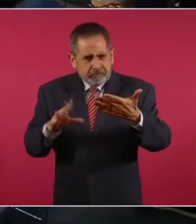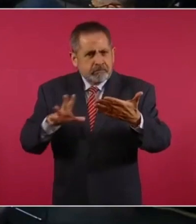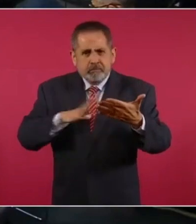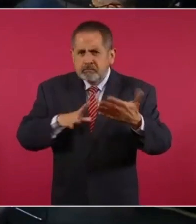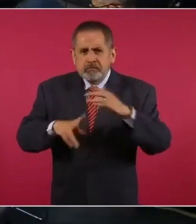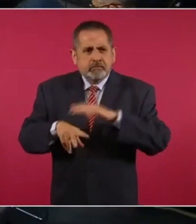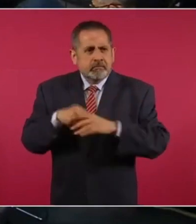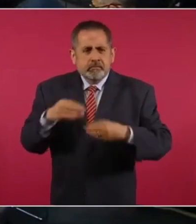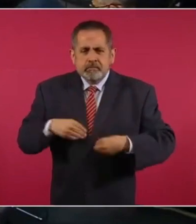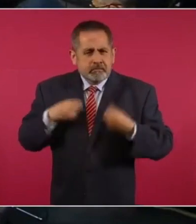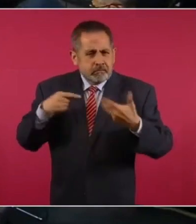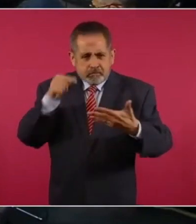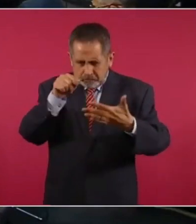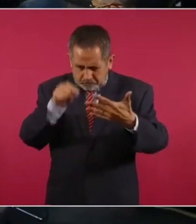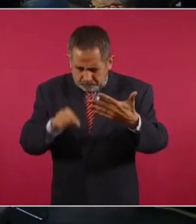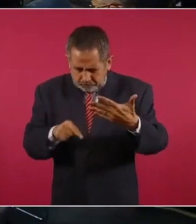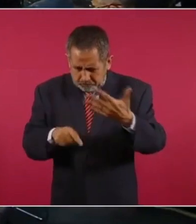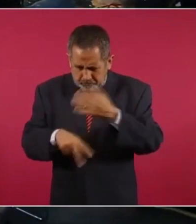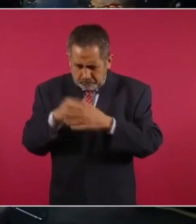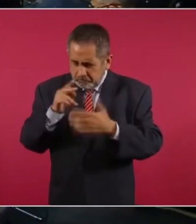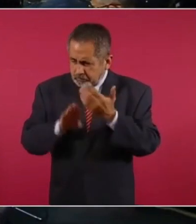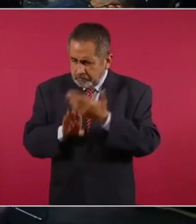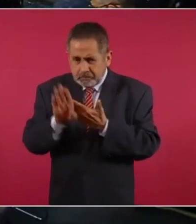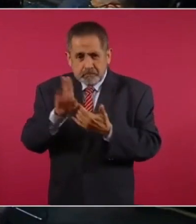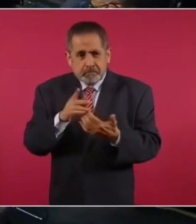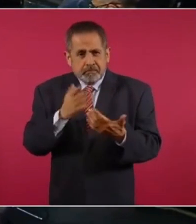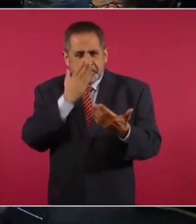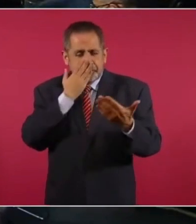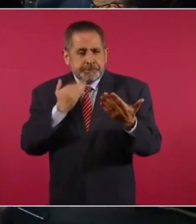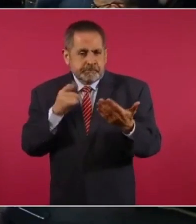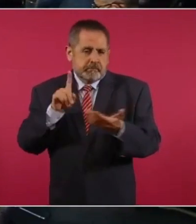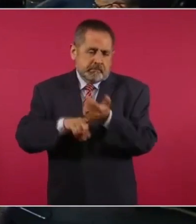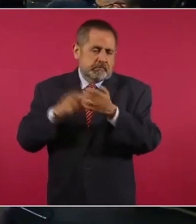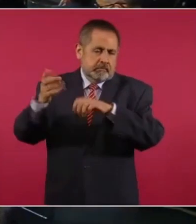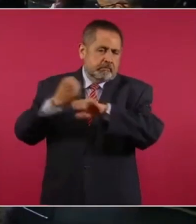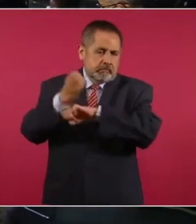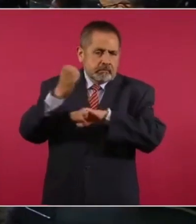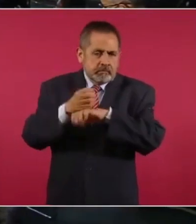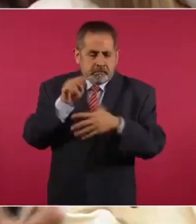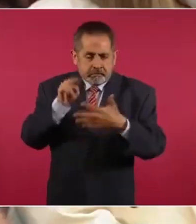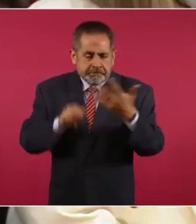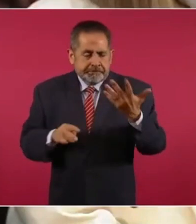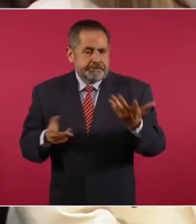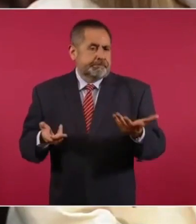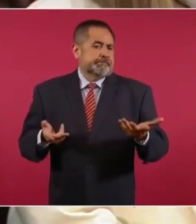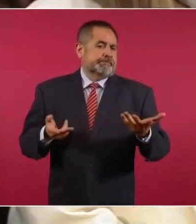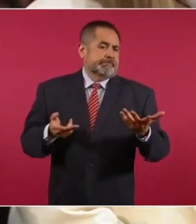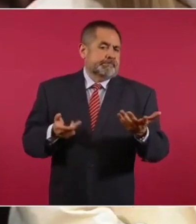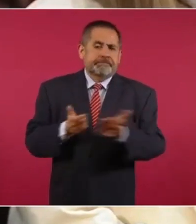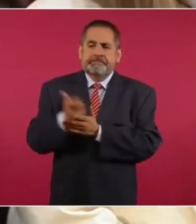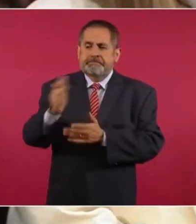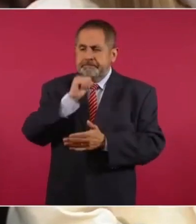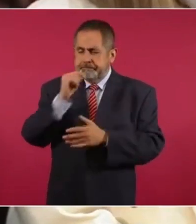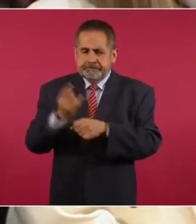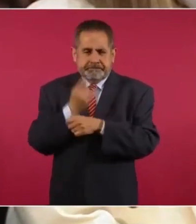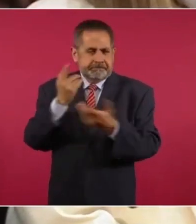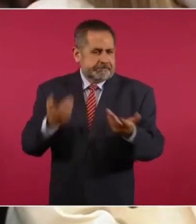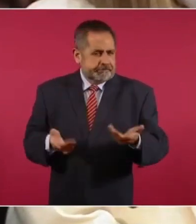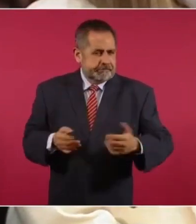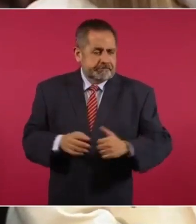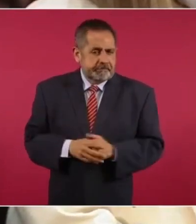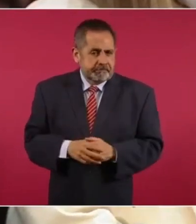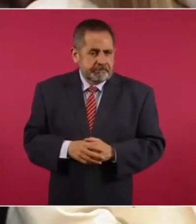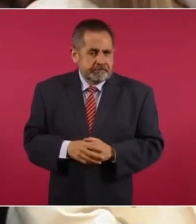de siempre, ¿no? En este tipo de ejercicios, o se supeditan